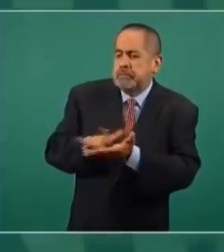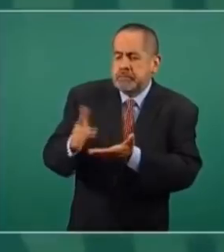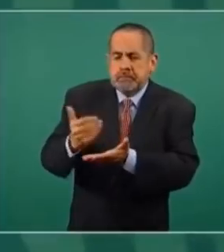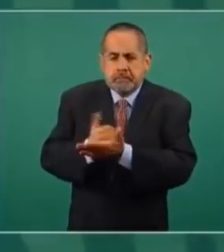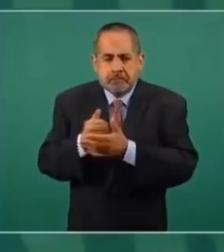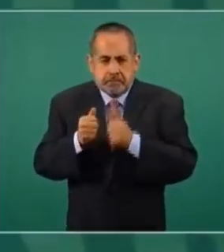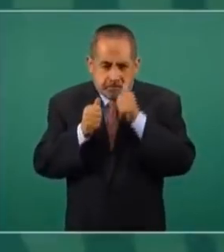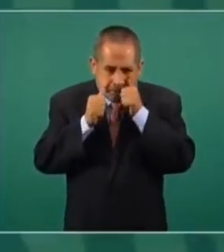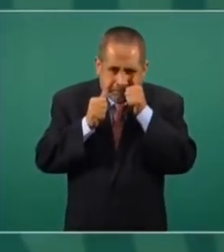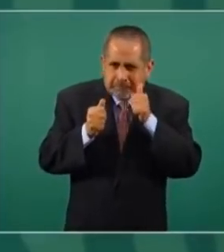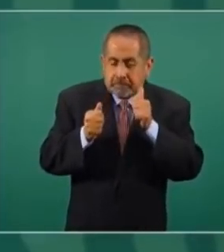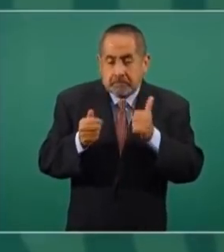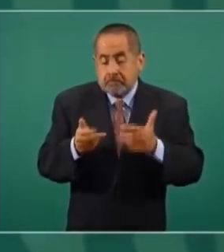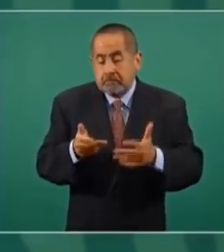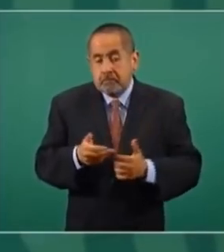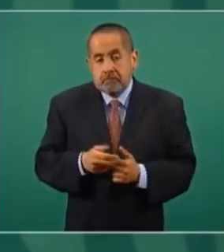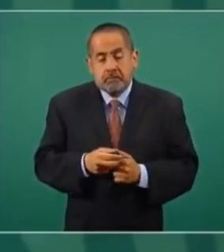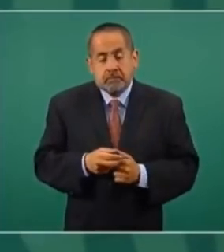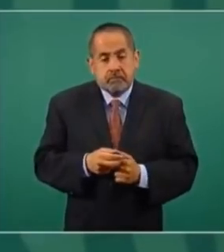lo